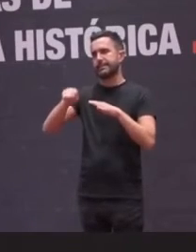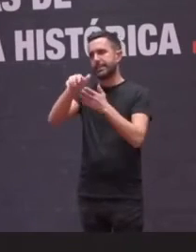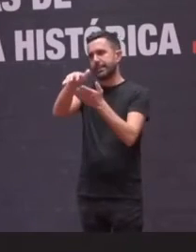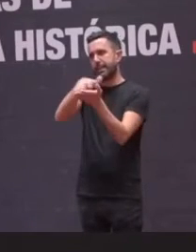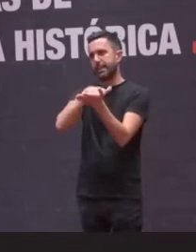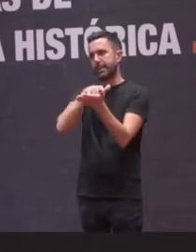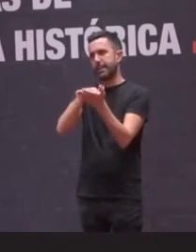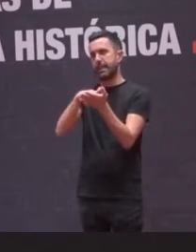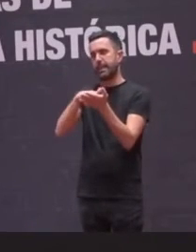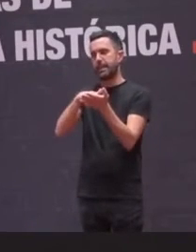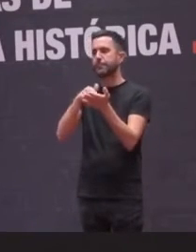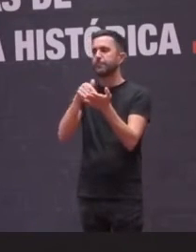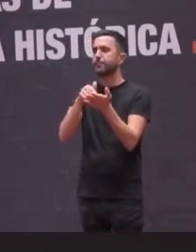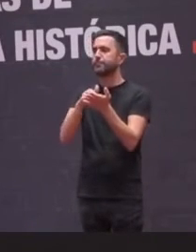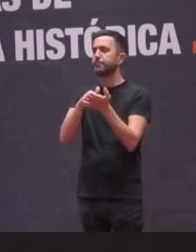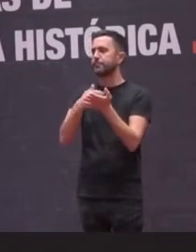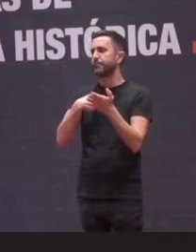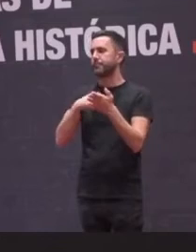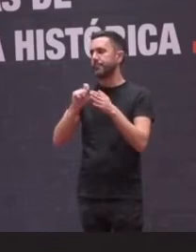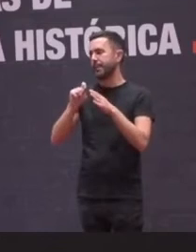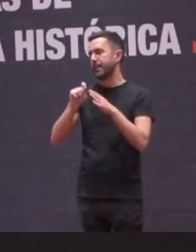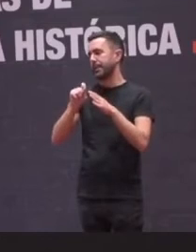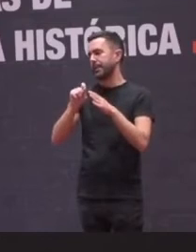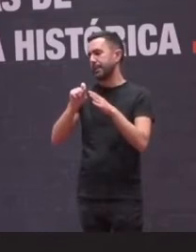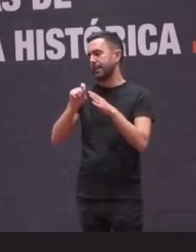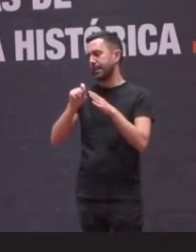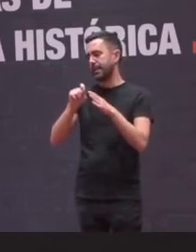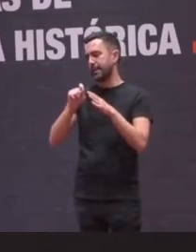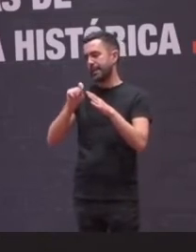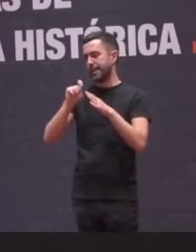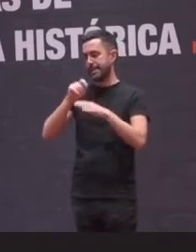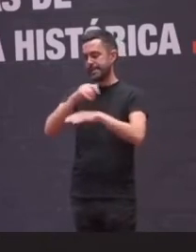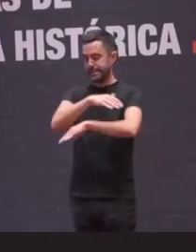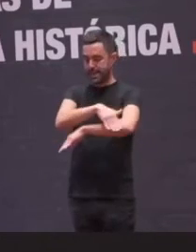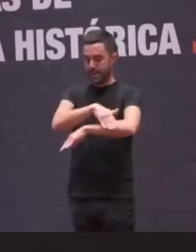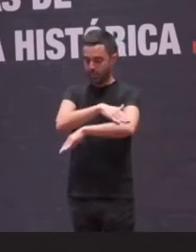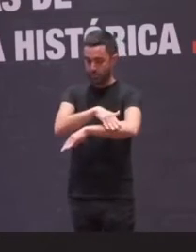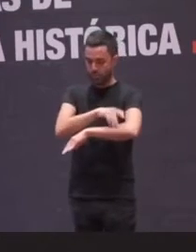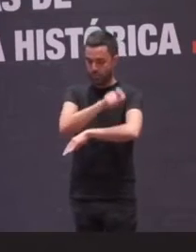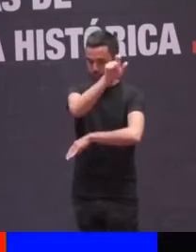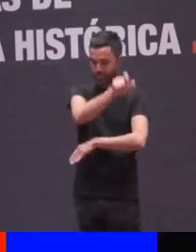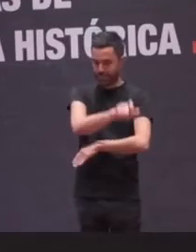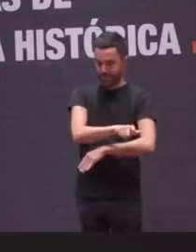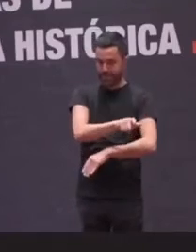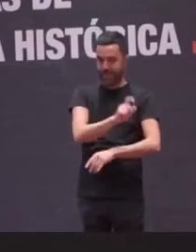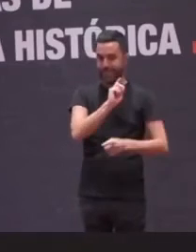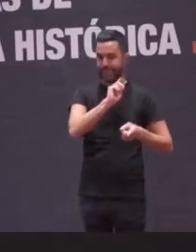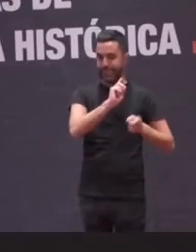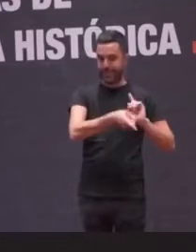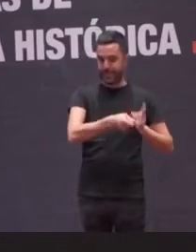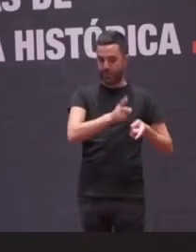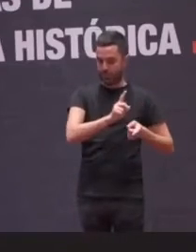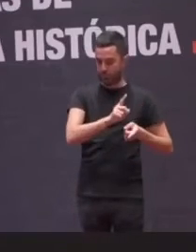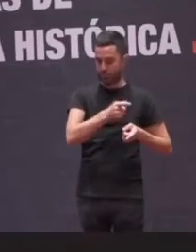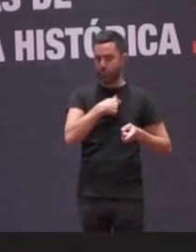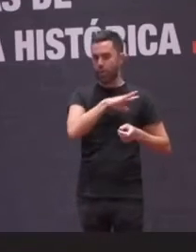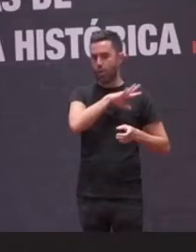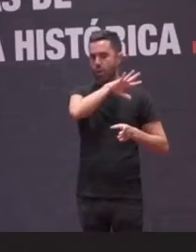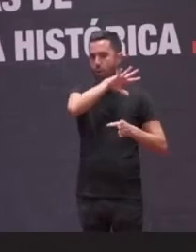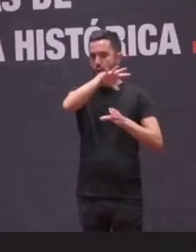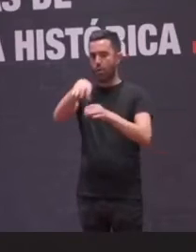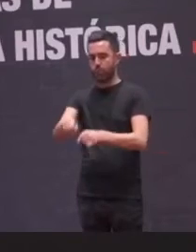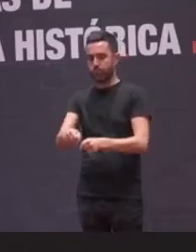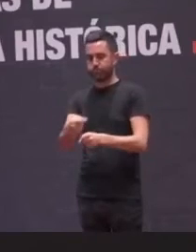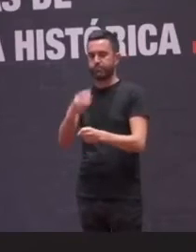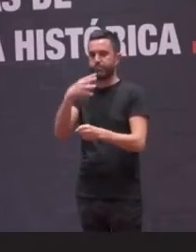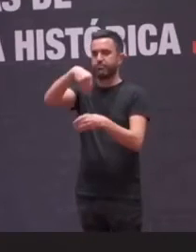argumenta que o Estado, a través da figura do dictador, o Estado ocupou o Pazo máis de 30